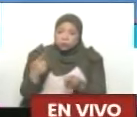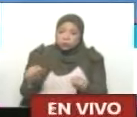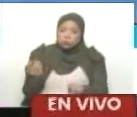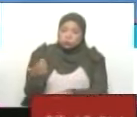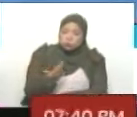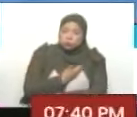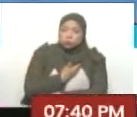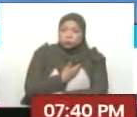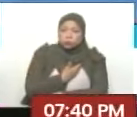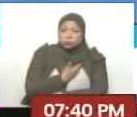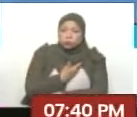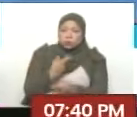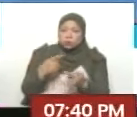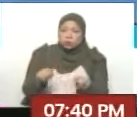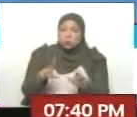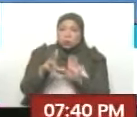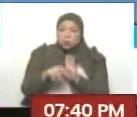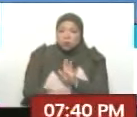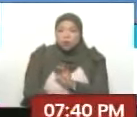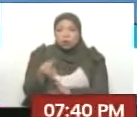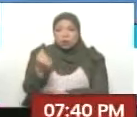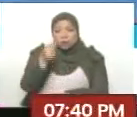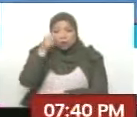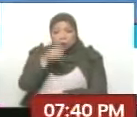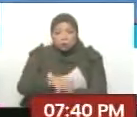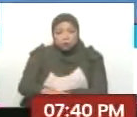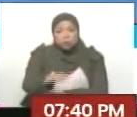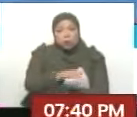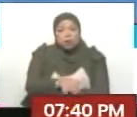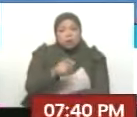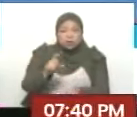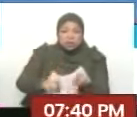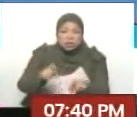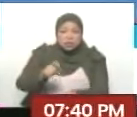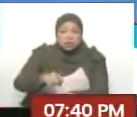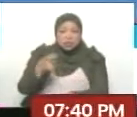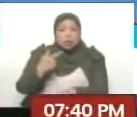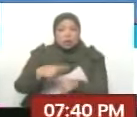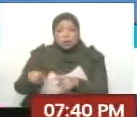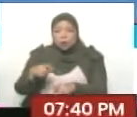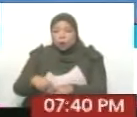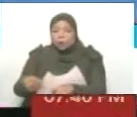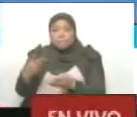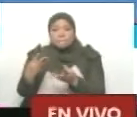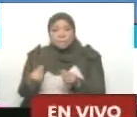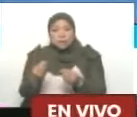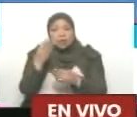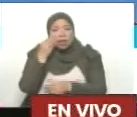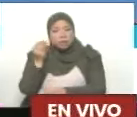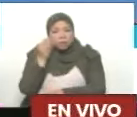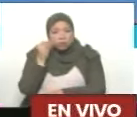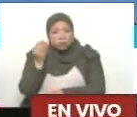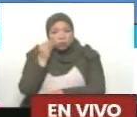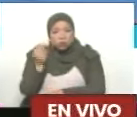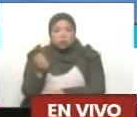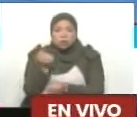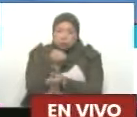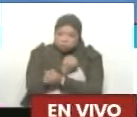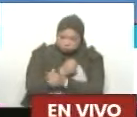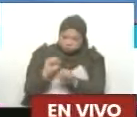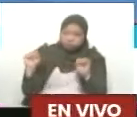sancionados, y ellos robándose la plata del pueblo. Por eso, de esa experiencia, de esa